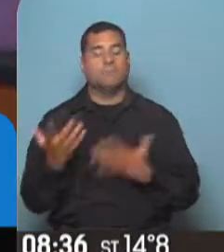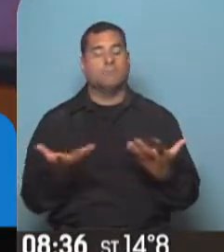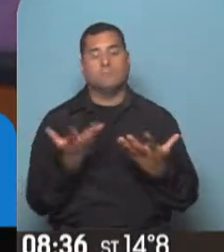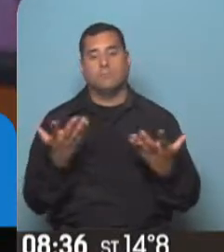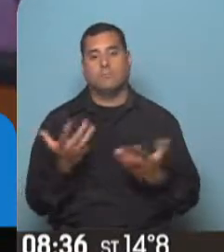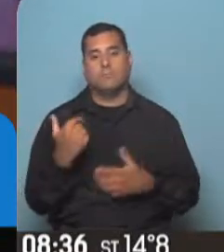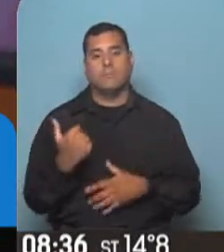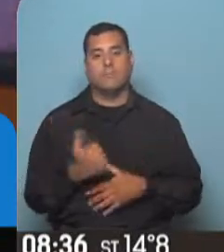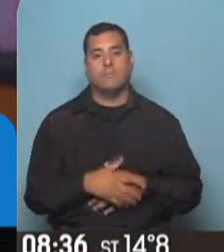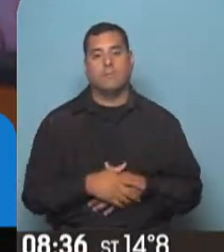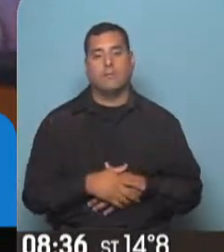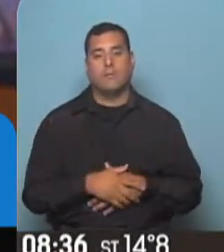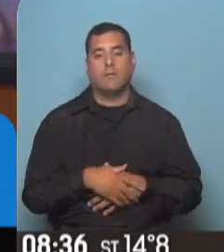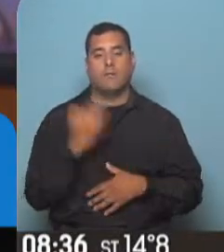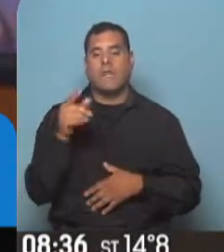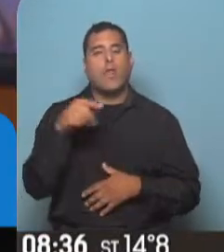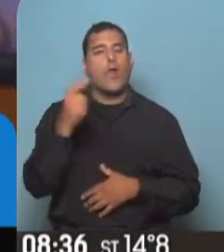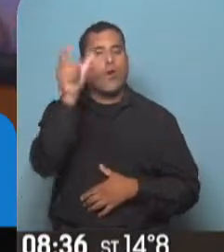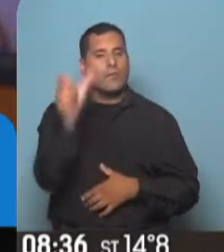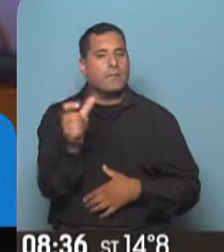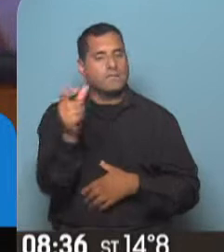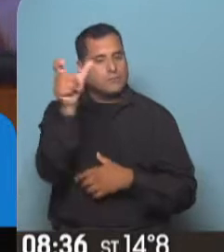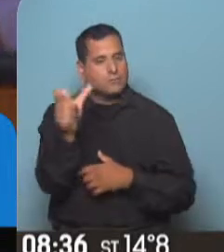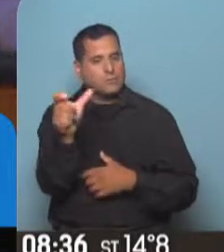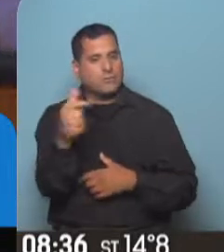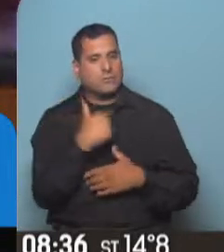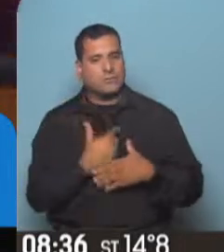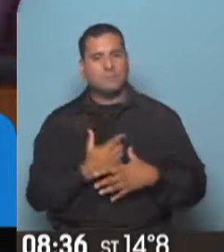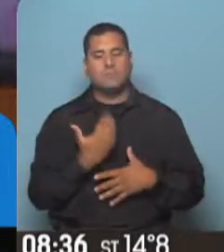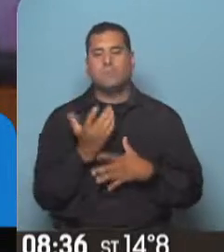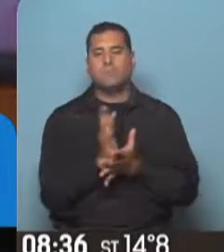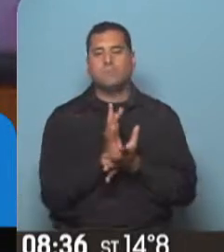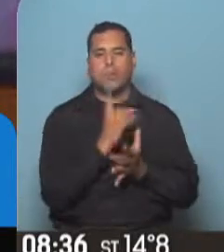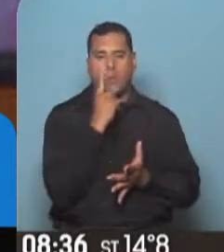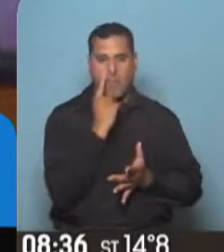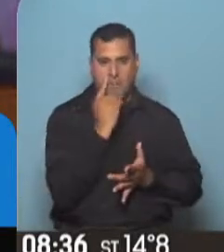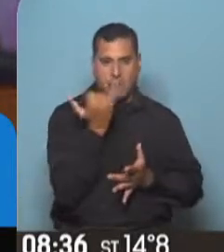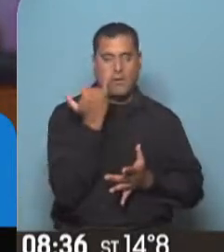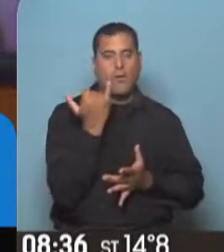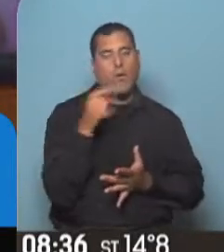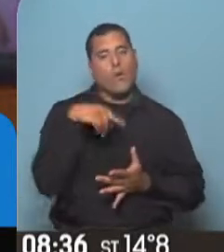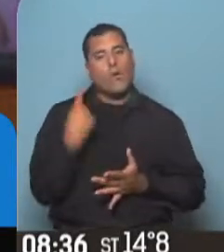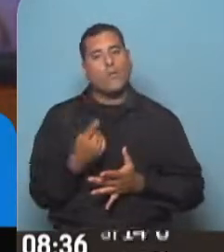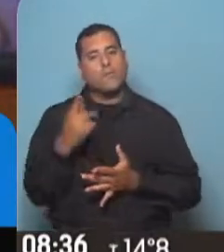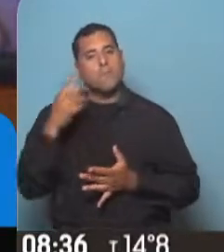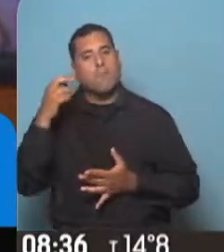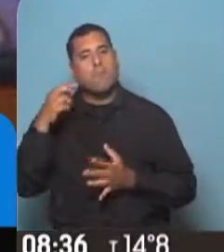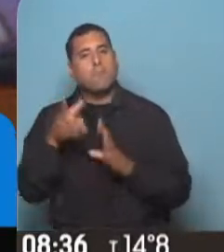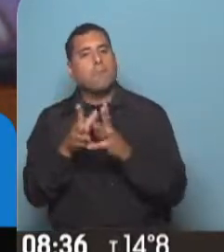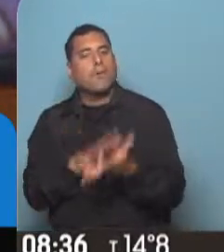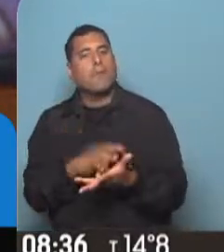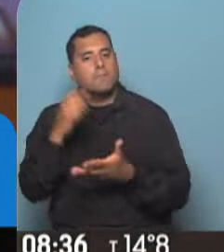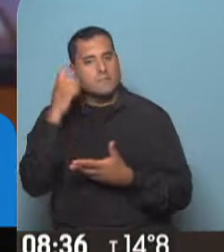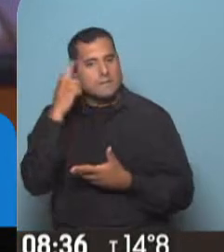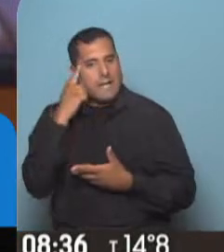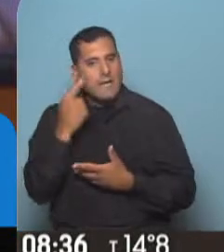a otras frente al otro en general y por otro lado la pedagogía de la violencia o sea nos socializamos a